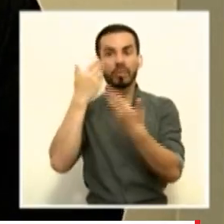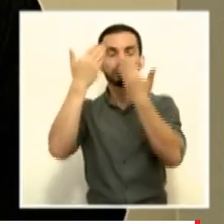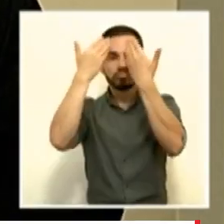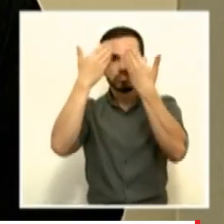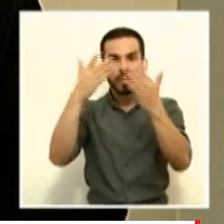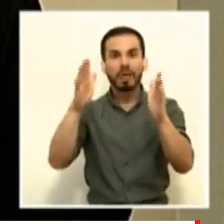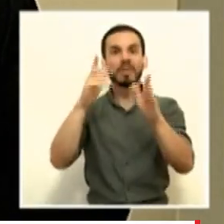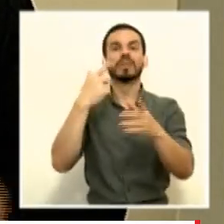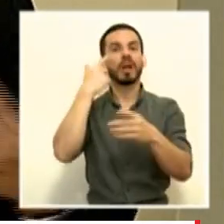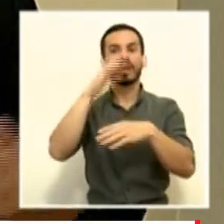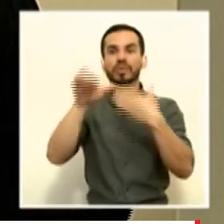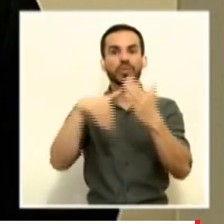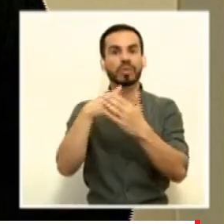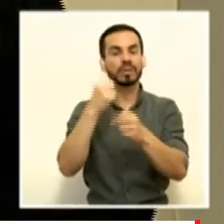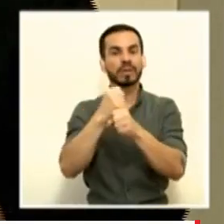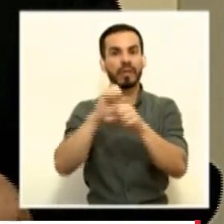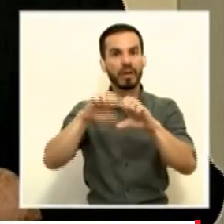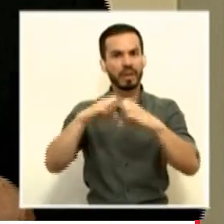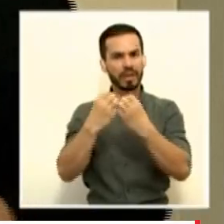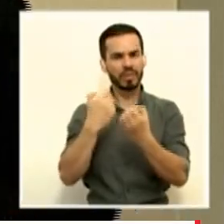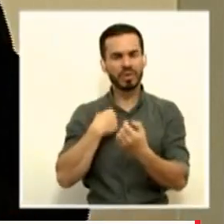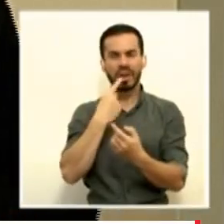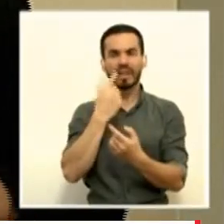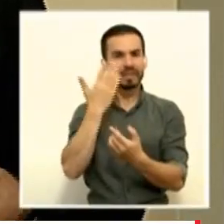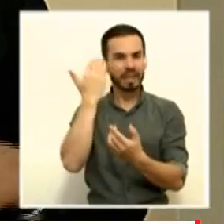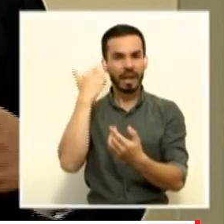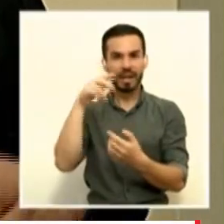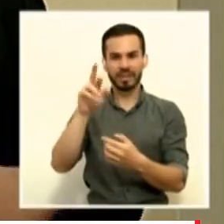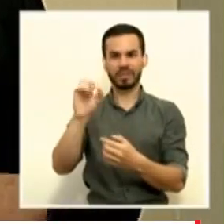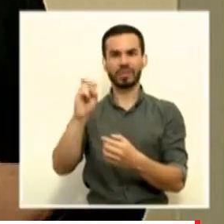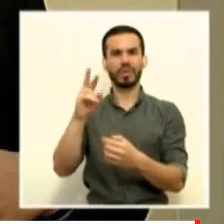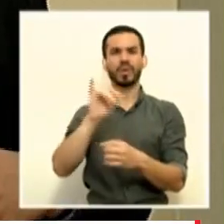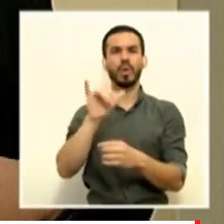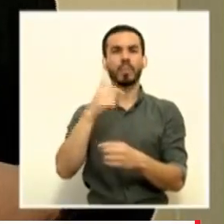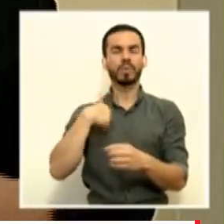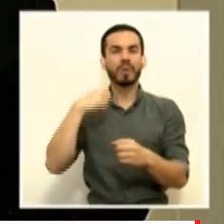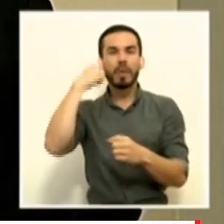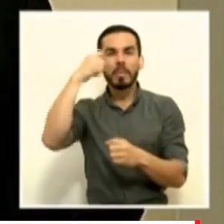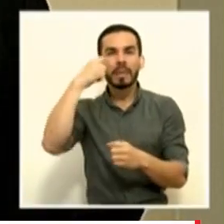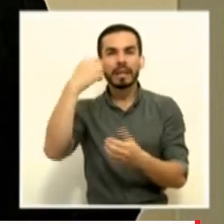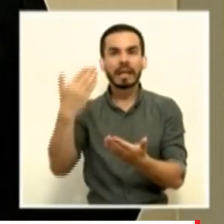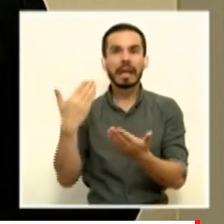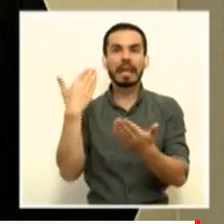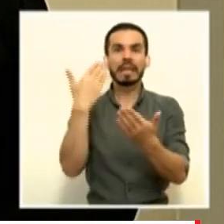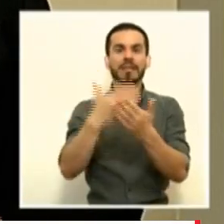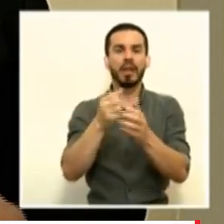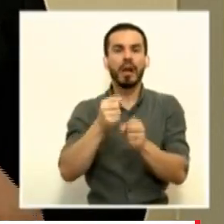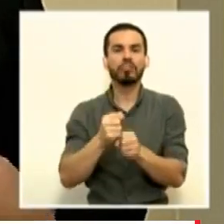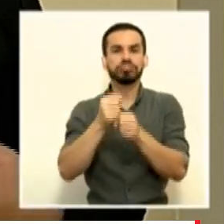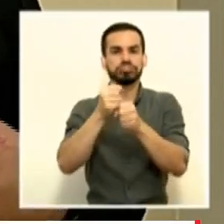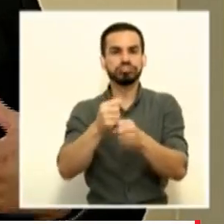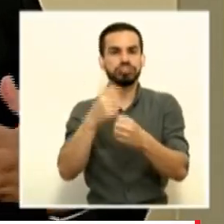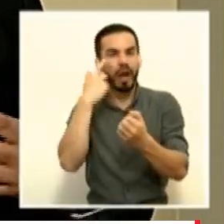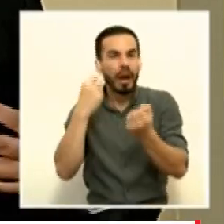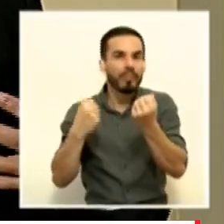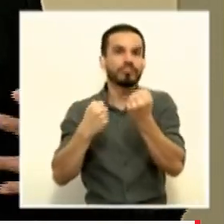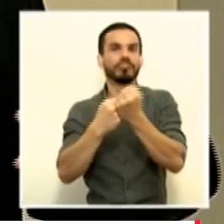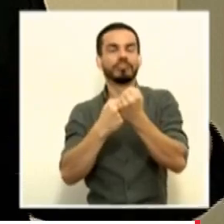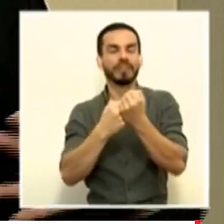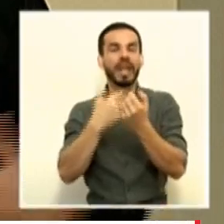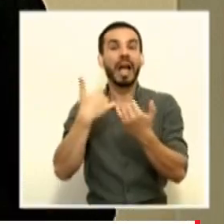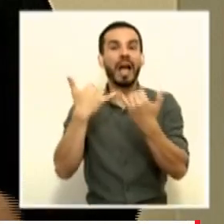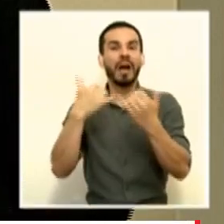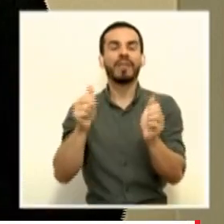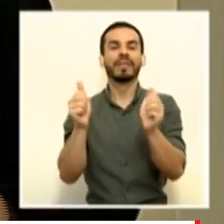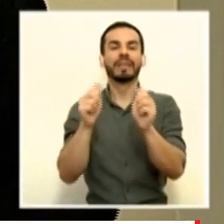este trabajo en equipo. Yo le decía ahora a don Roger que es como cuando uno está en una película y llega a la caballería, porque ahora